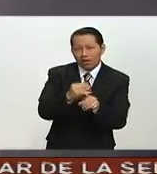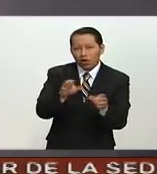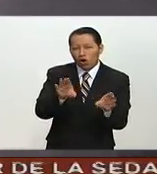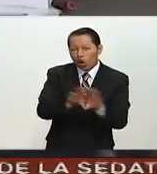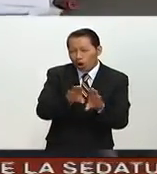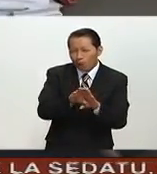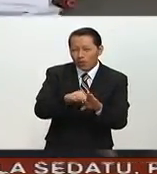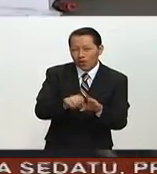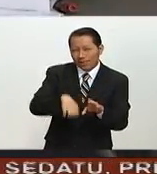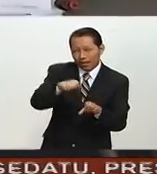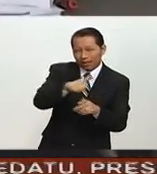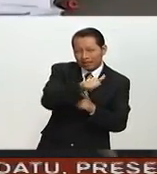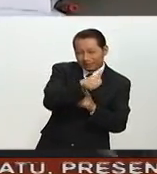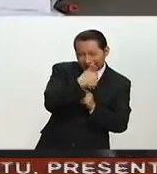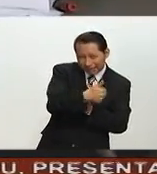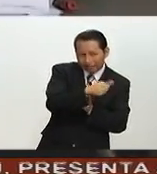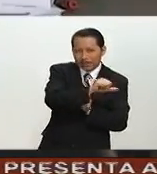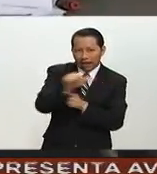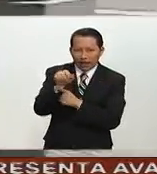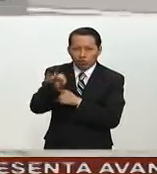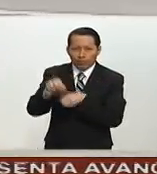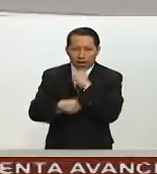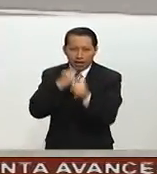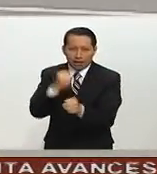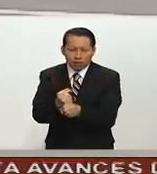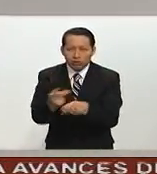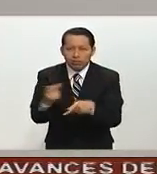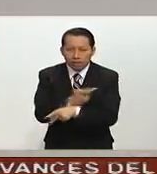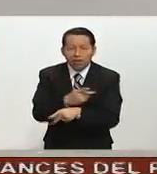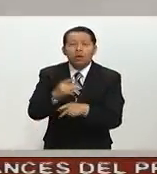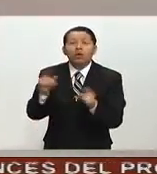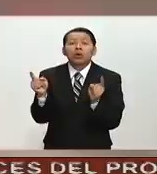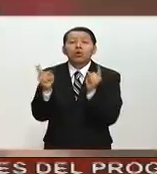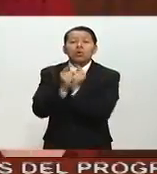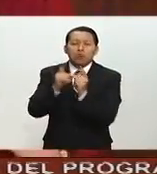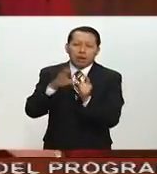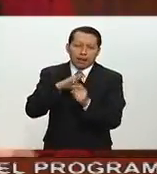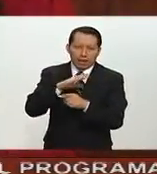y 19 años, 4 millones dice conocer a alguien que ha sexteado.